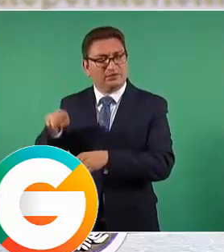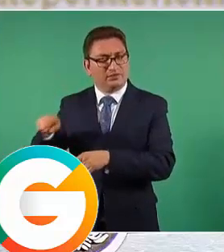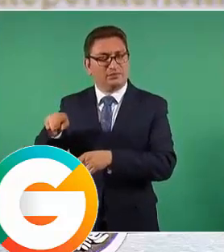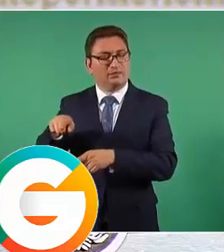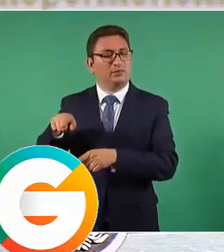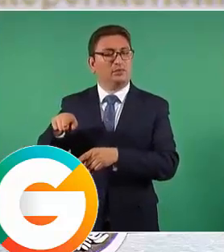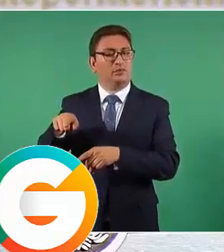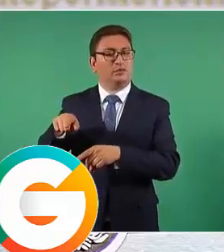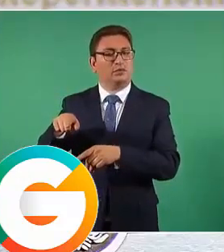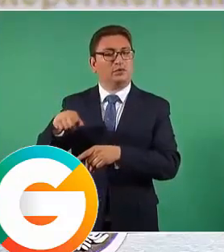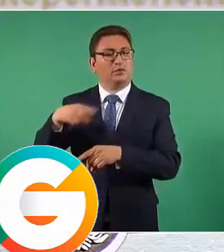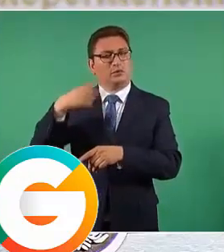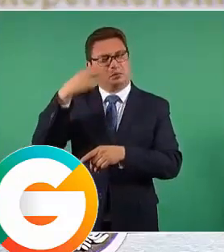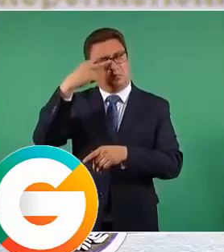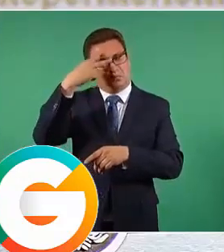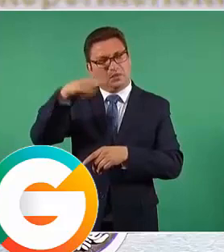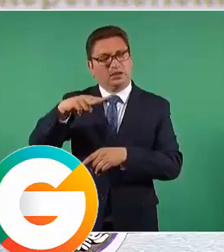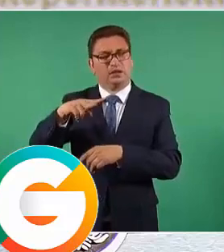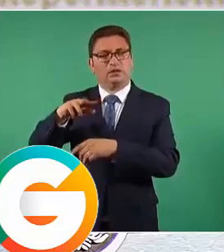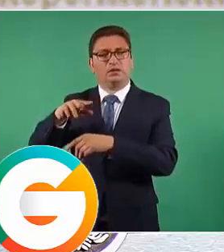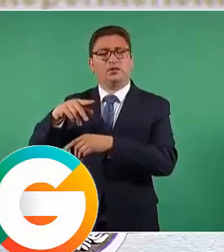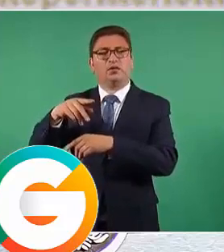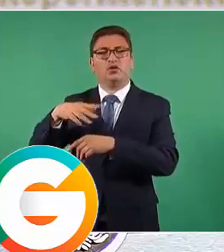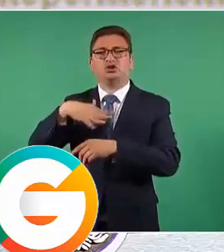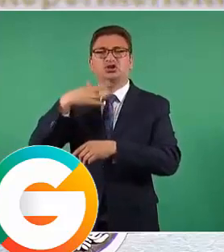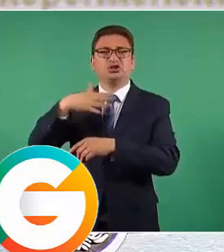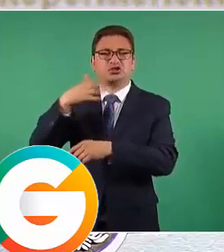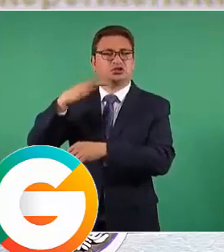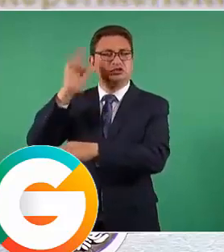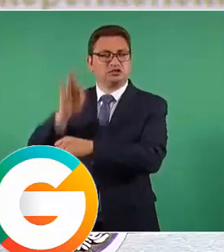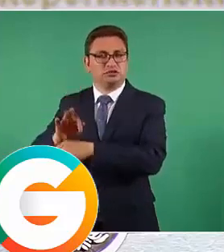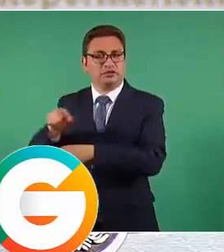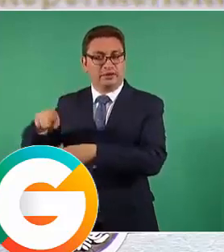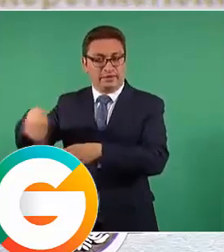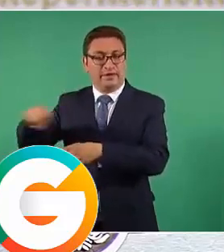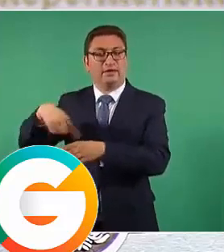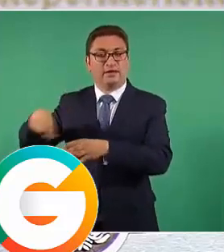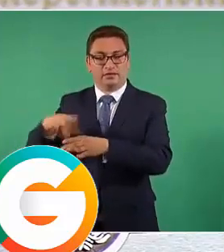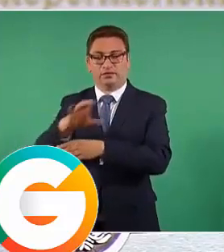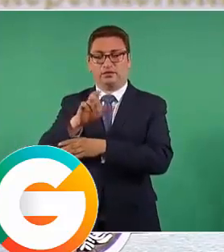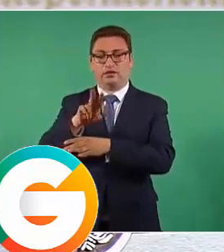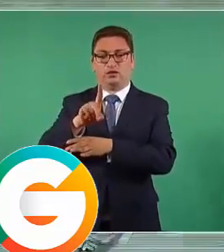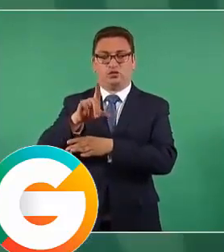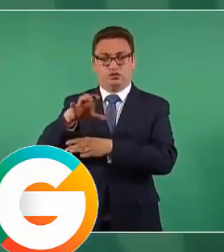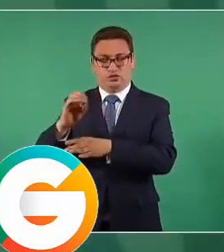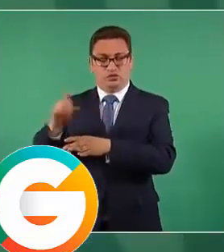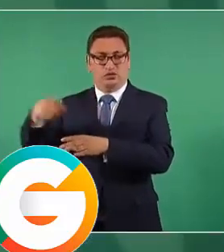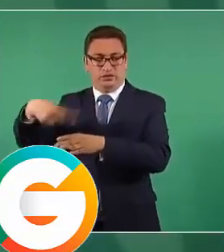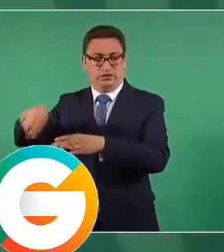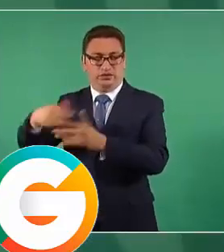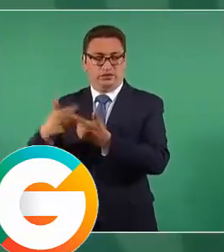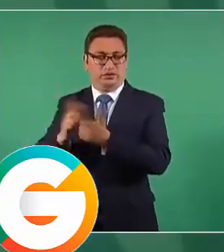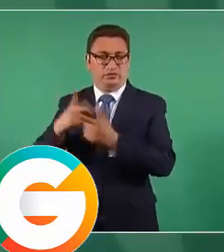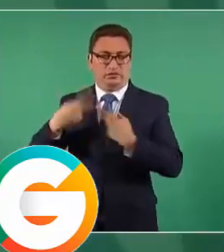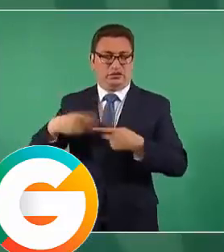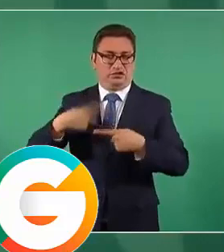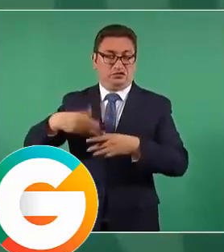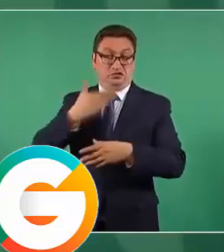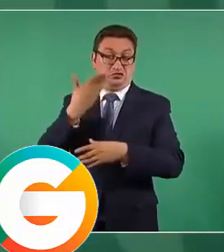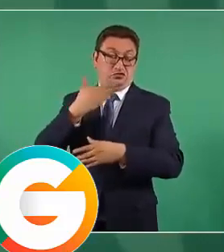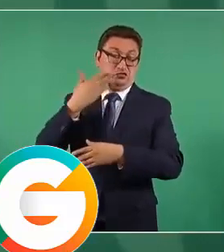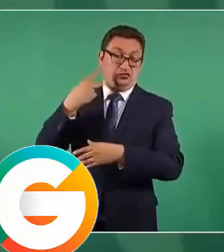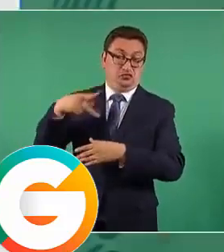México a Favor de la Corrupción, de Claudio y de todos estos